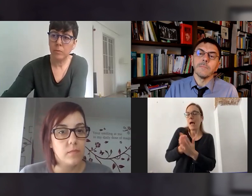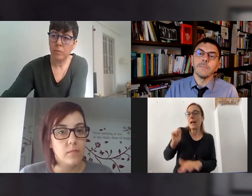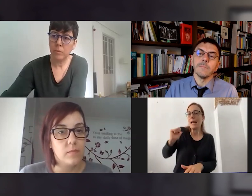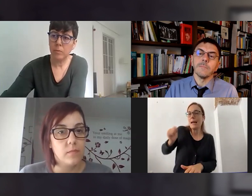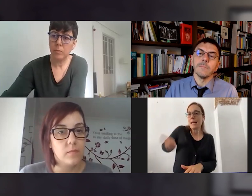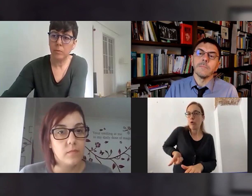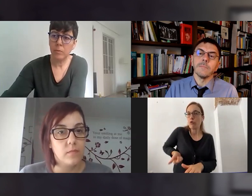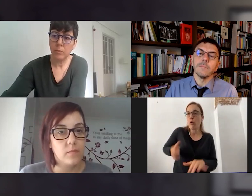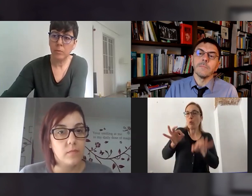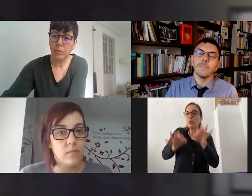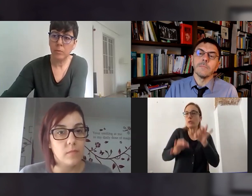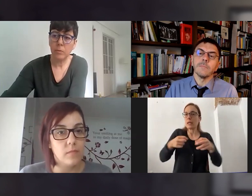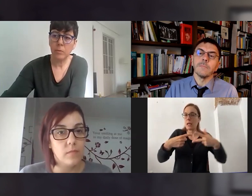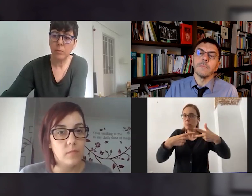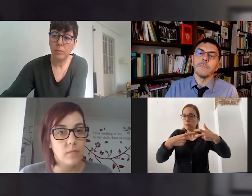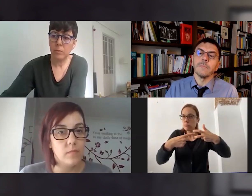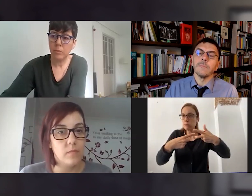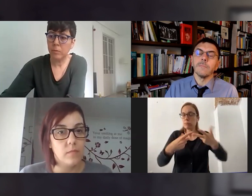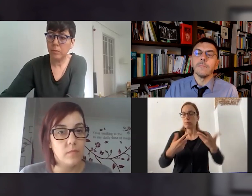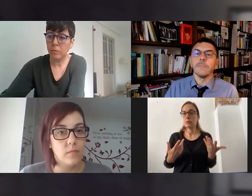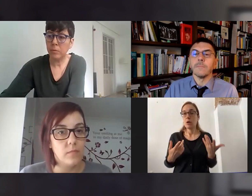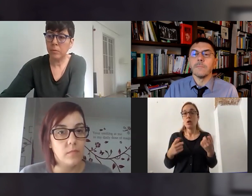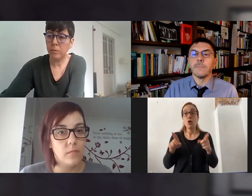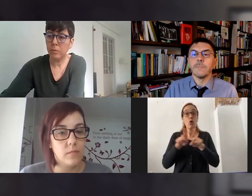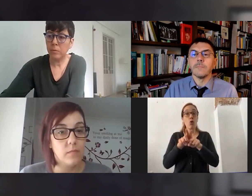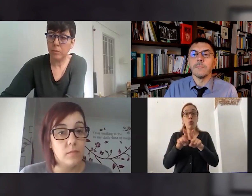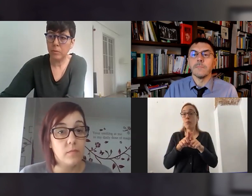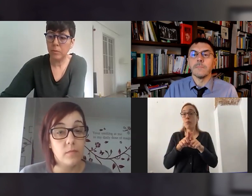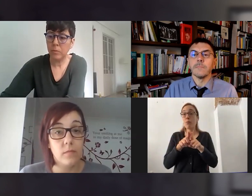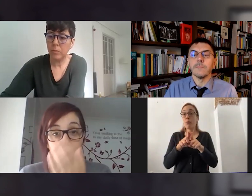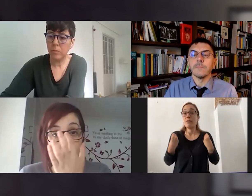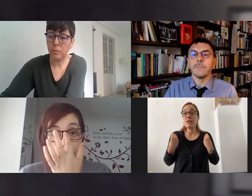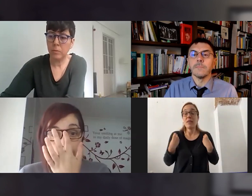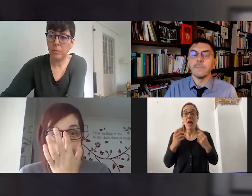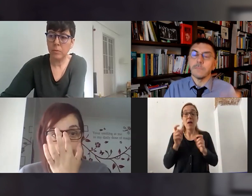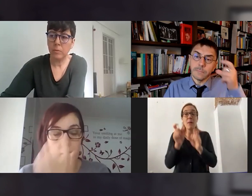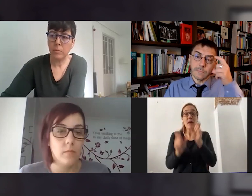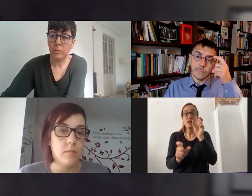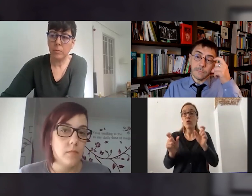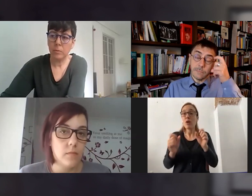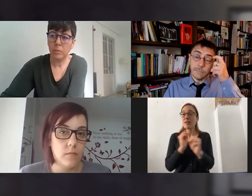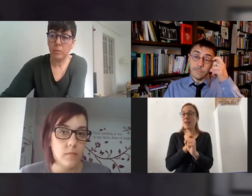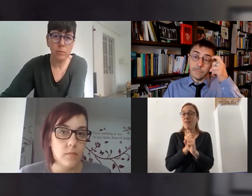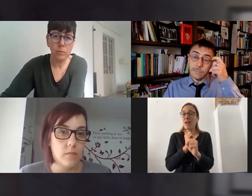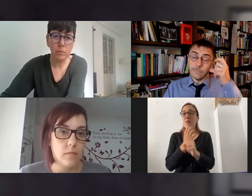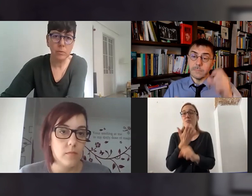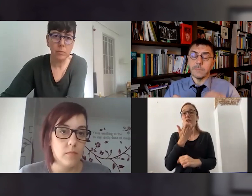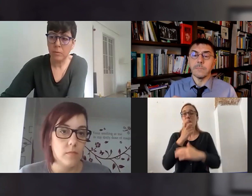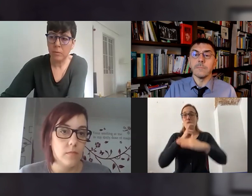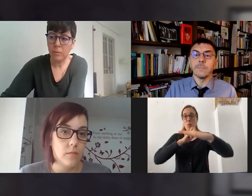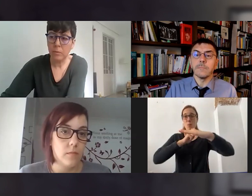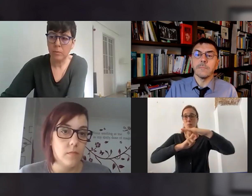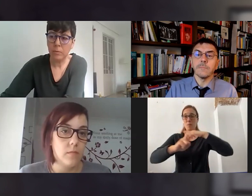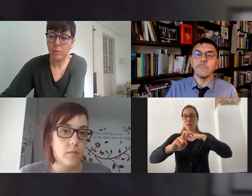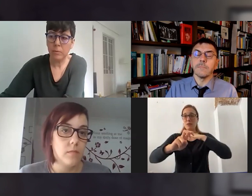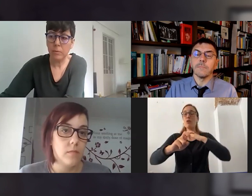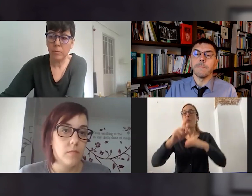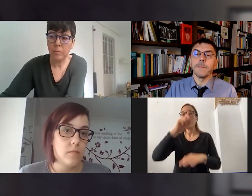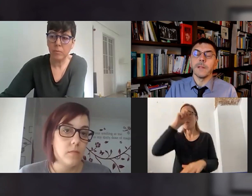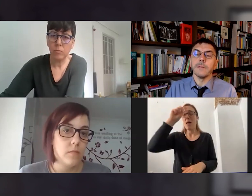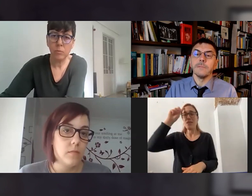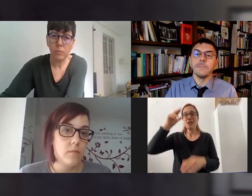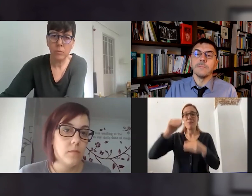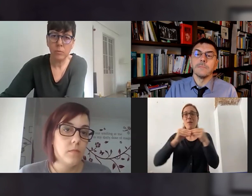trabajadores y trabajadoras, como va a pasar en el Metro de Madrid, con el amianto. Y creo que hay que hablar claro. Creo que frente a los problemas tenemos que plantear